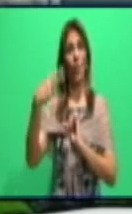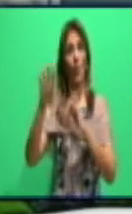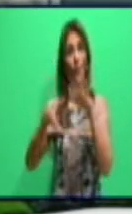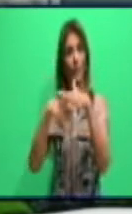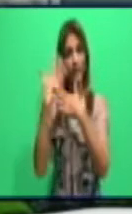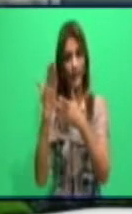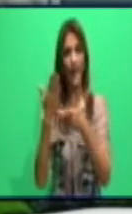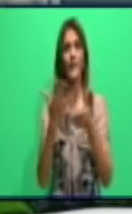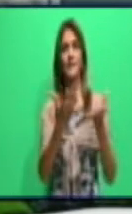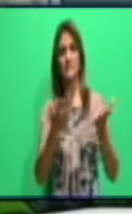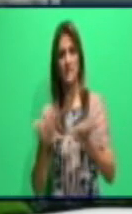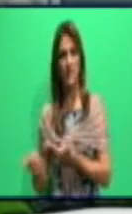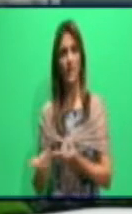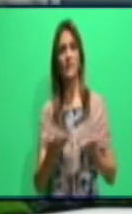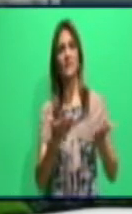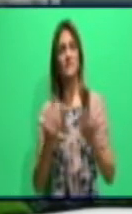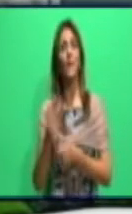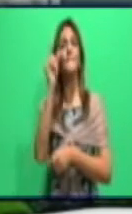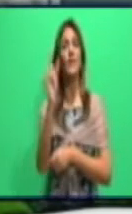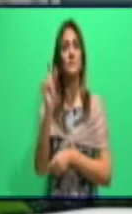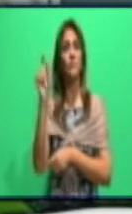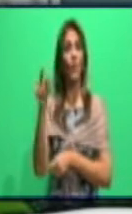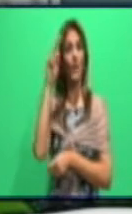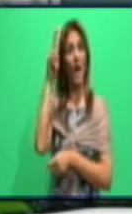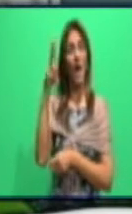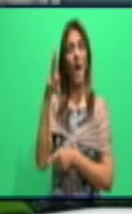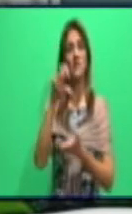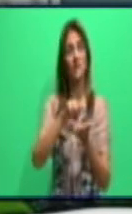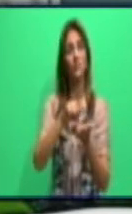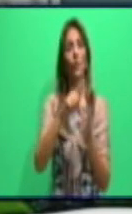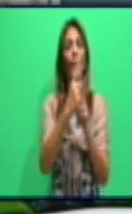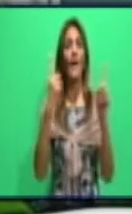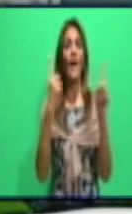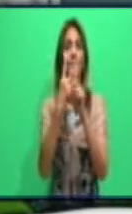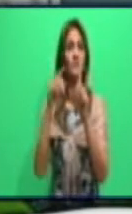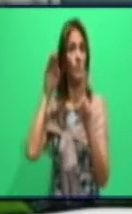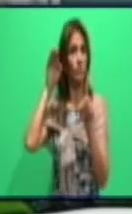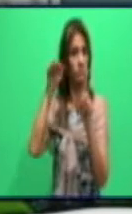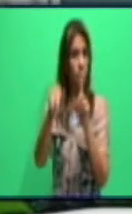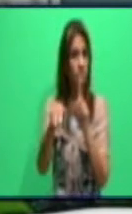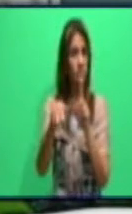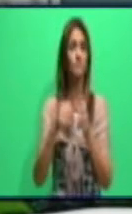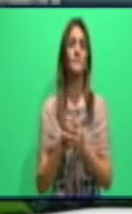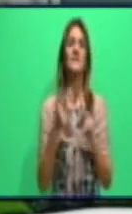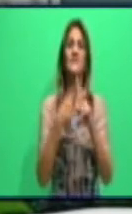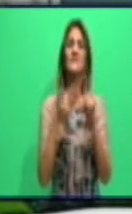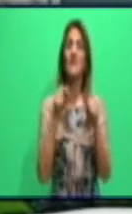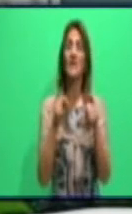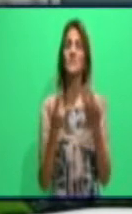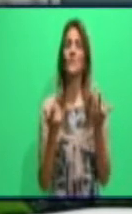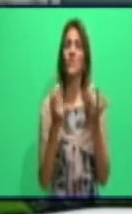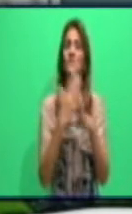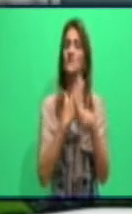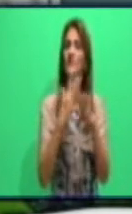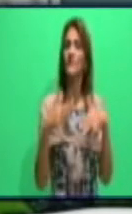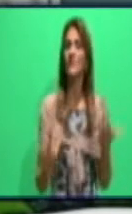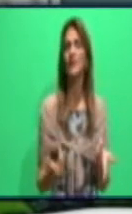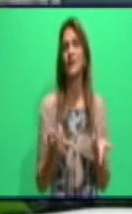pacientes y esto habla por sí solo del peligro que entraña salir a las calles, estar en una